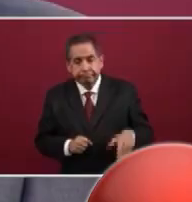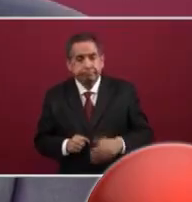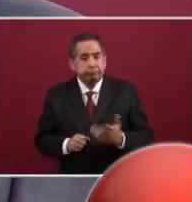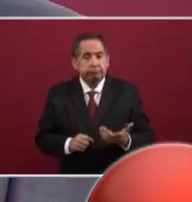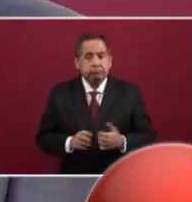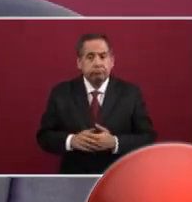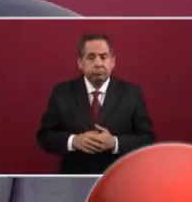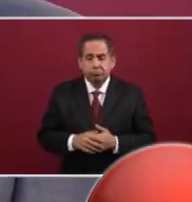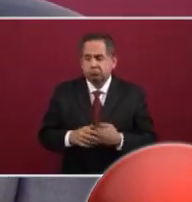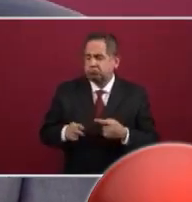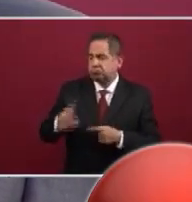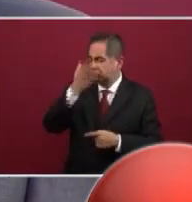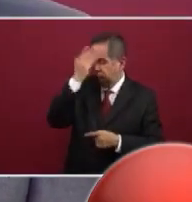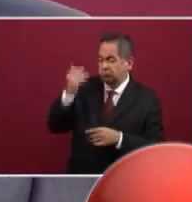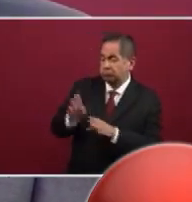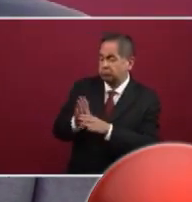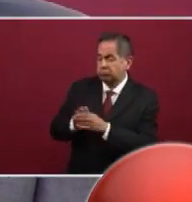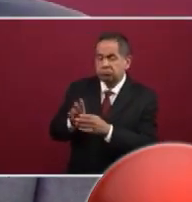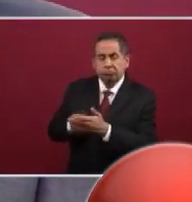el cómo hacerle,